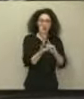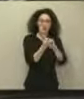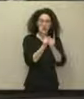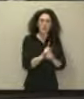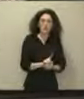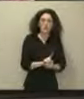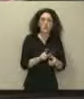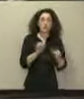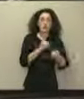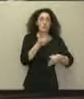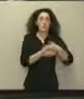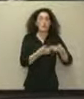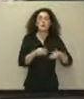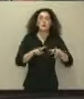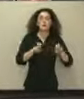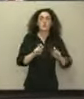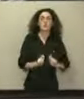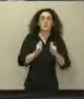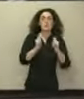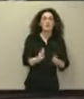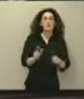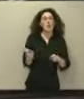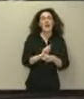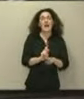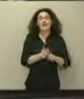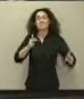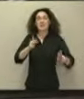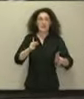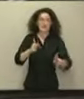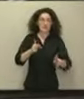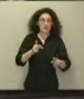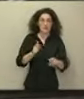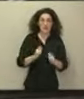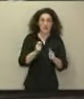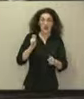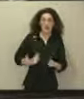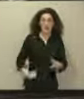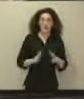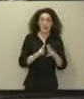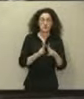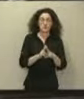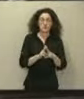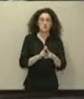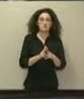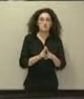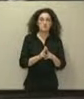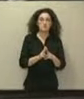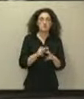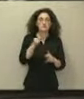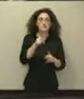ese procedimiento nuevo de concesión express digamos de la prestación es un